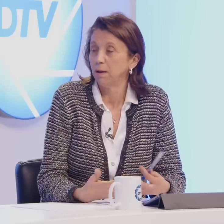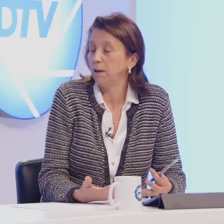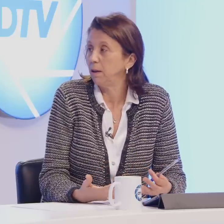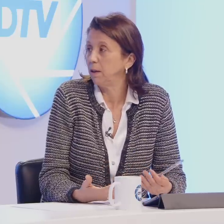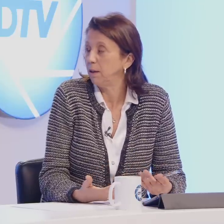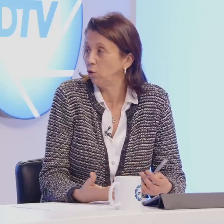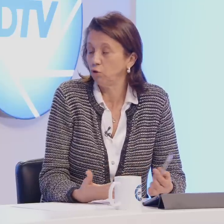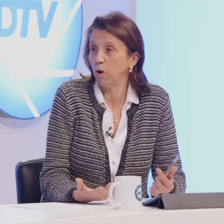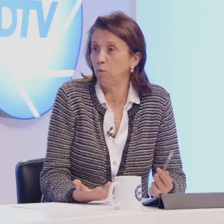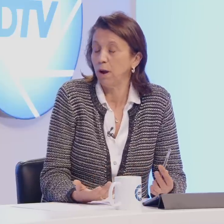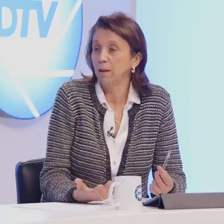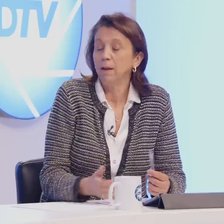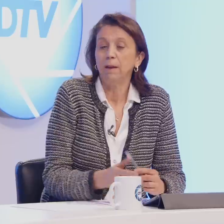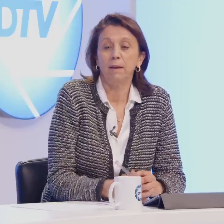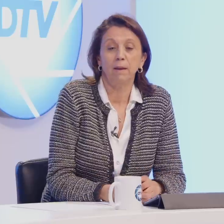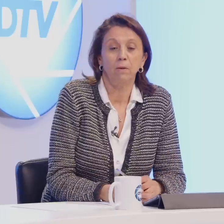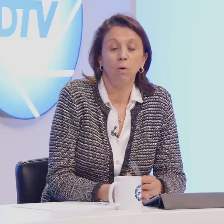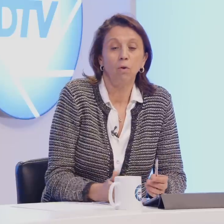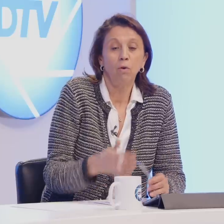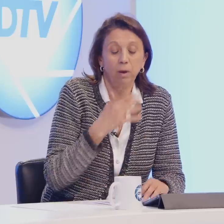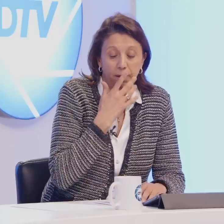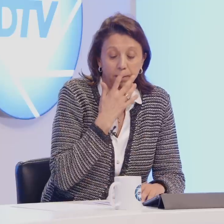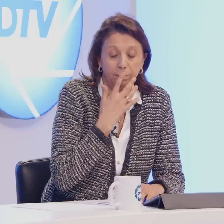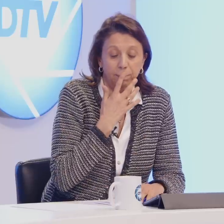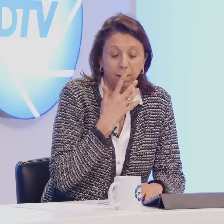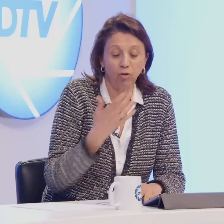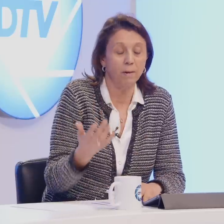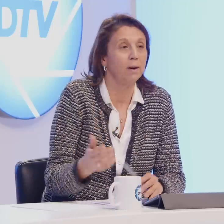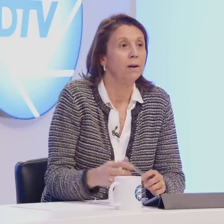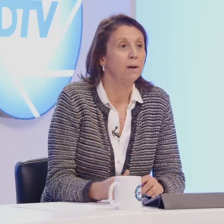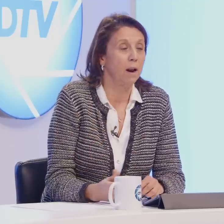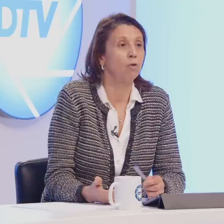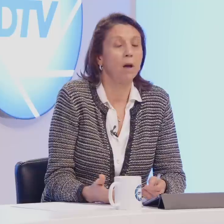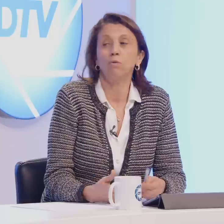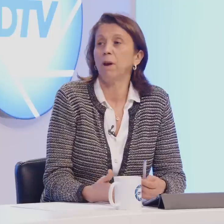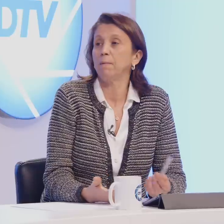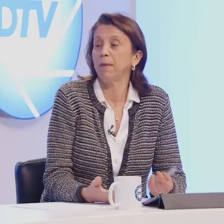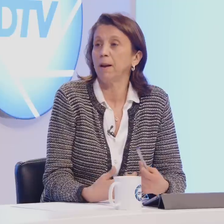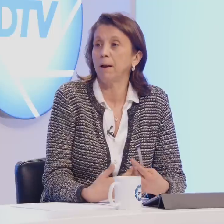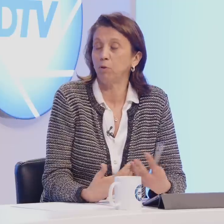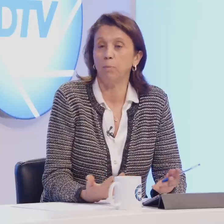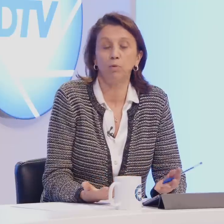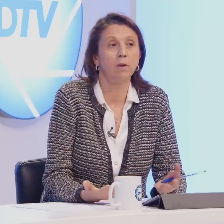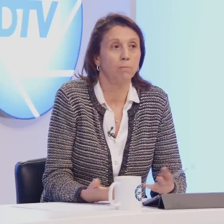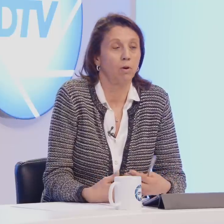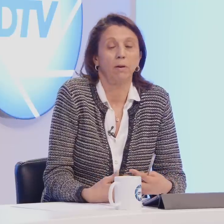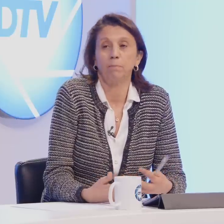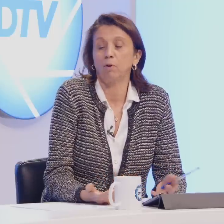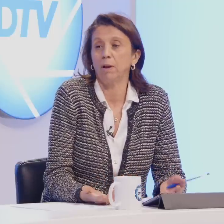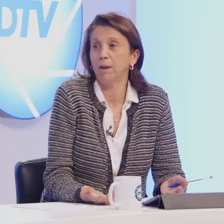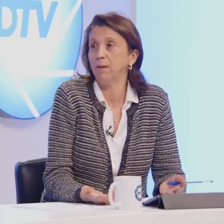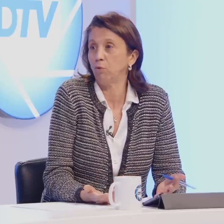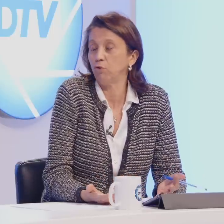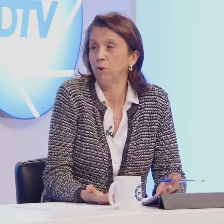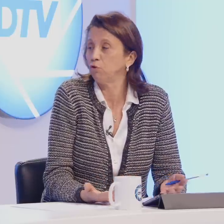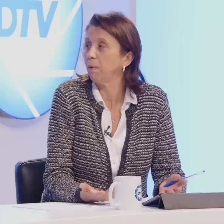unida y todos a una. Y luego, vamos a ver, claro que hay unanimidad en el apoyo a Putin,